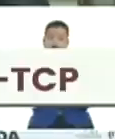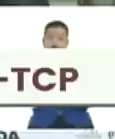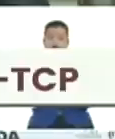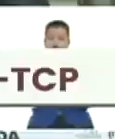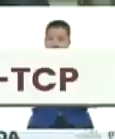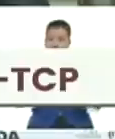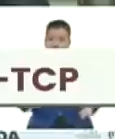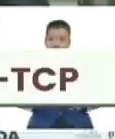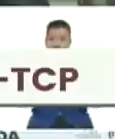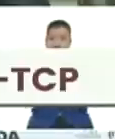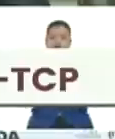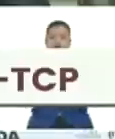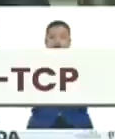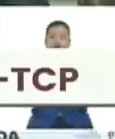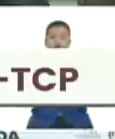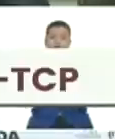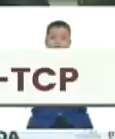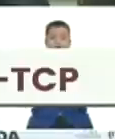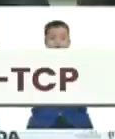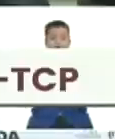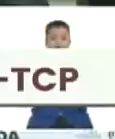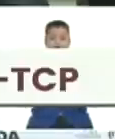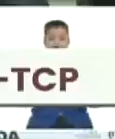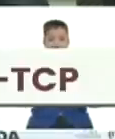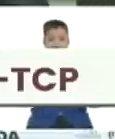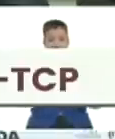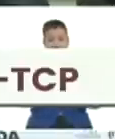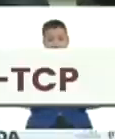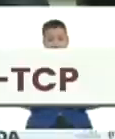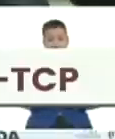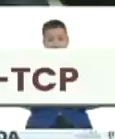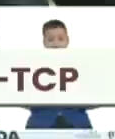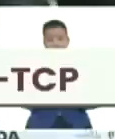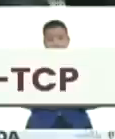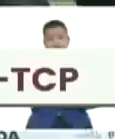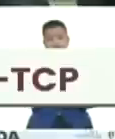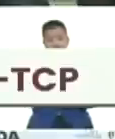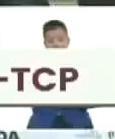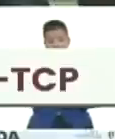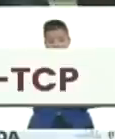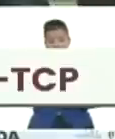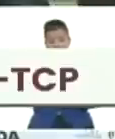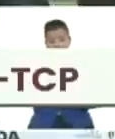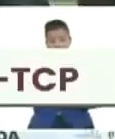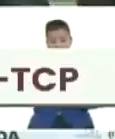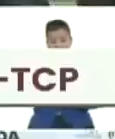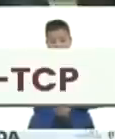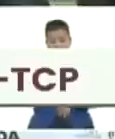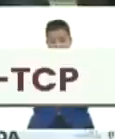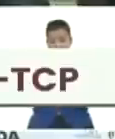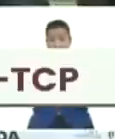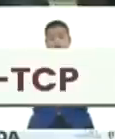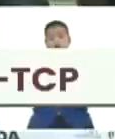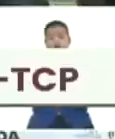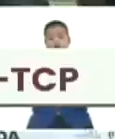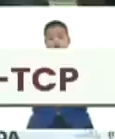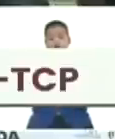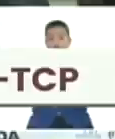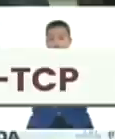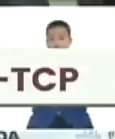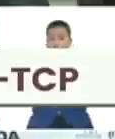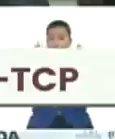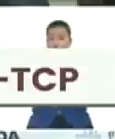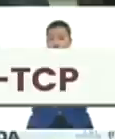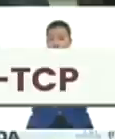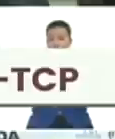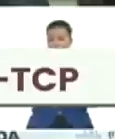las hostilidades. Esto se verá acompañado por una elevada inflación y